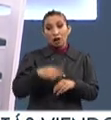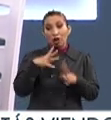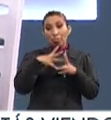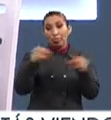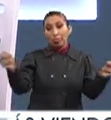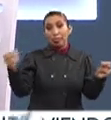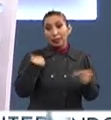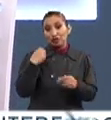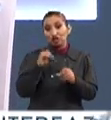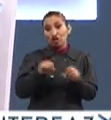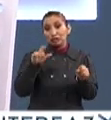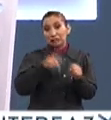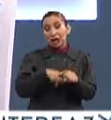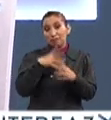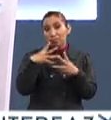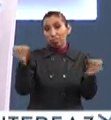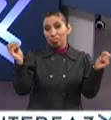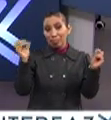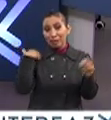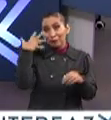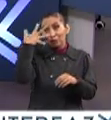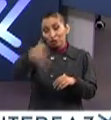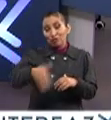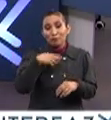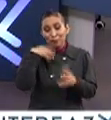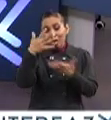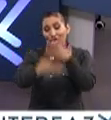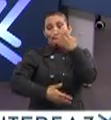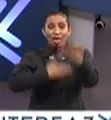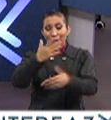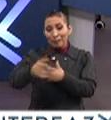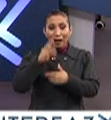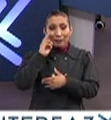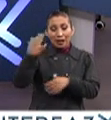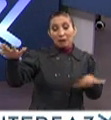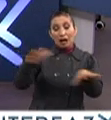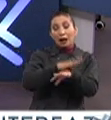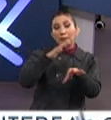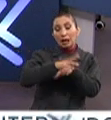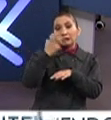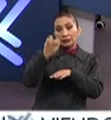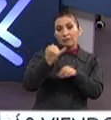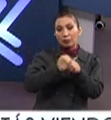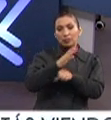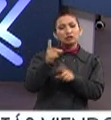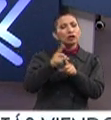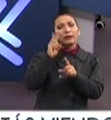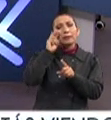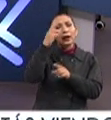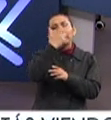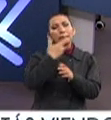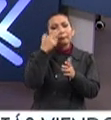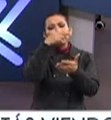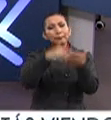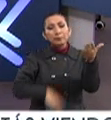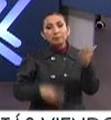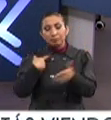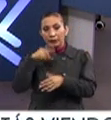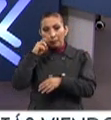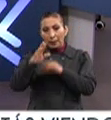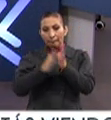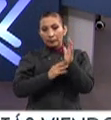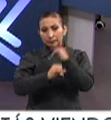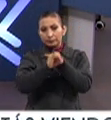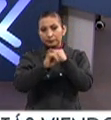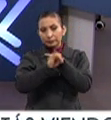como sociedad. Pues ahí está al menos la estadística para empezar a revertir esos datos. ¿Dónde lo pueden revisar? Lo pueden revisar en